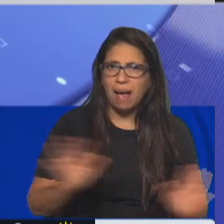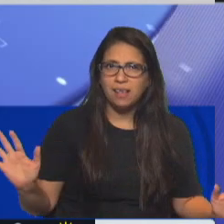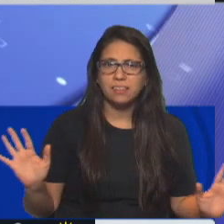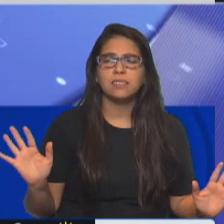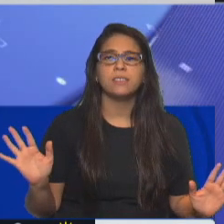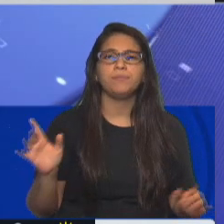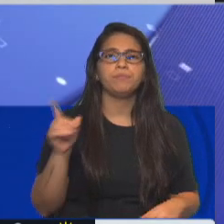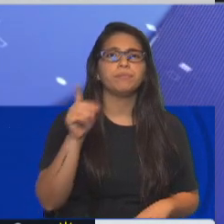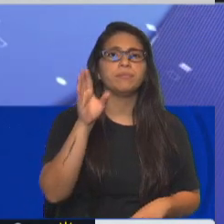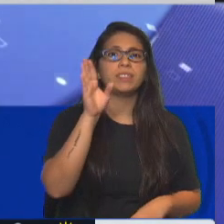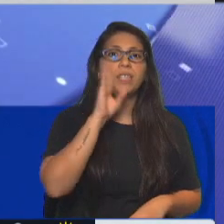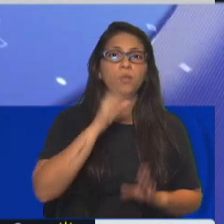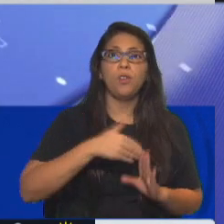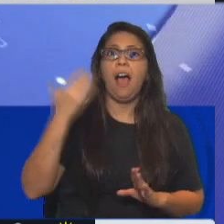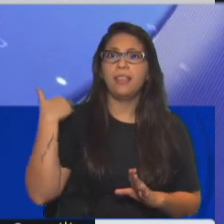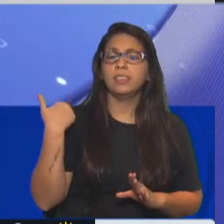alentando años atrás.